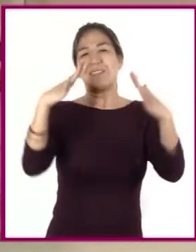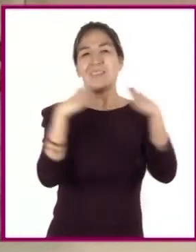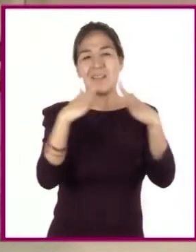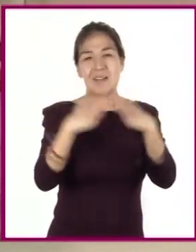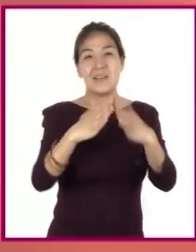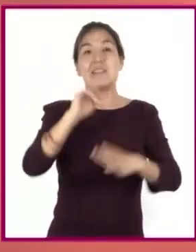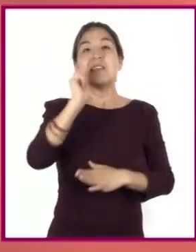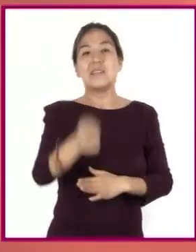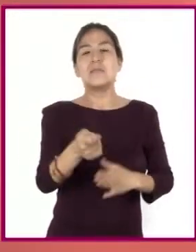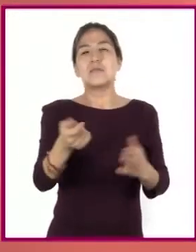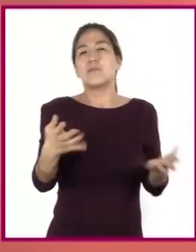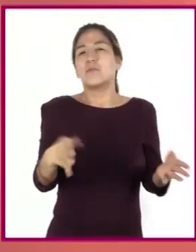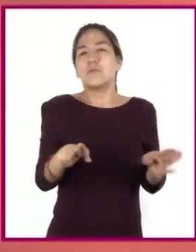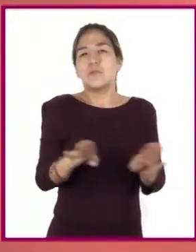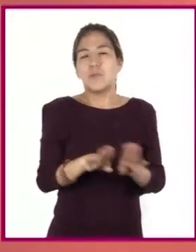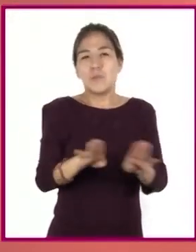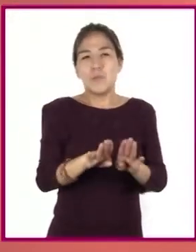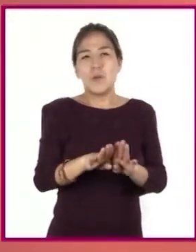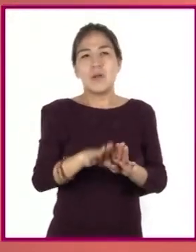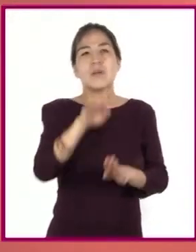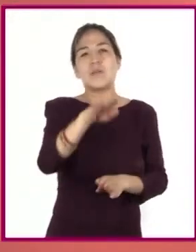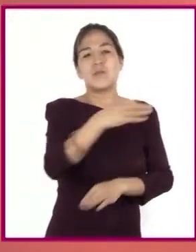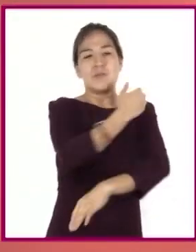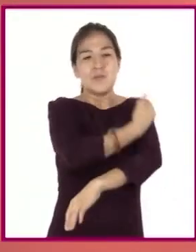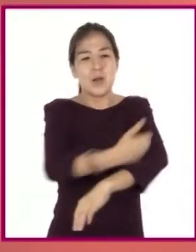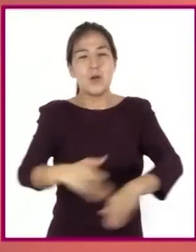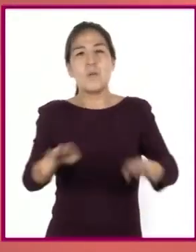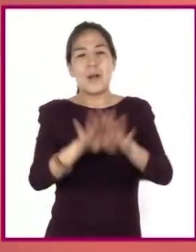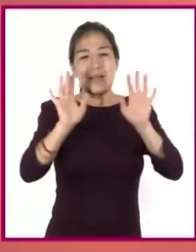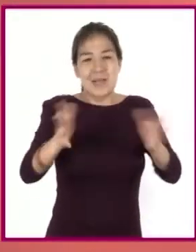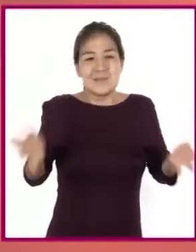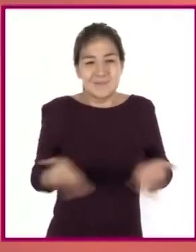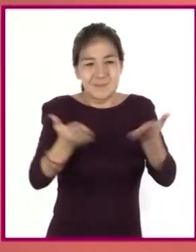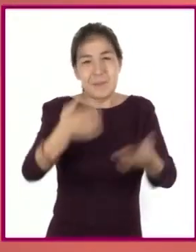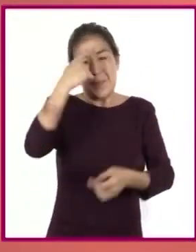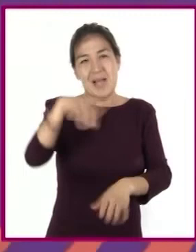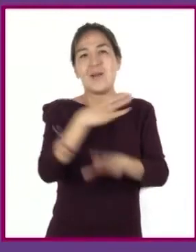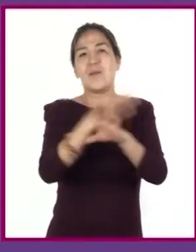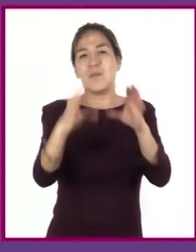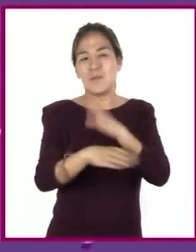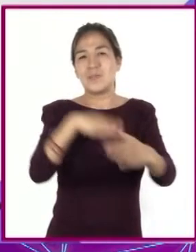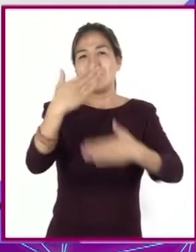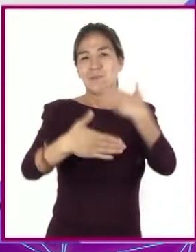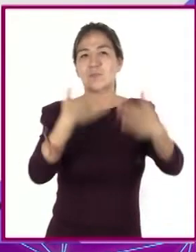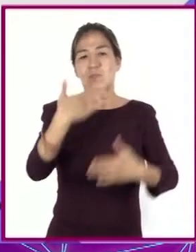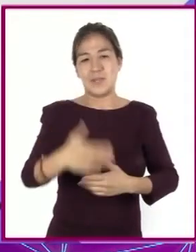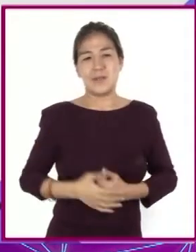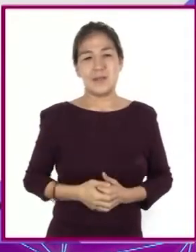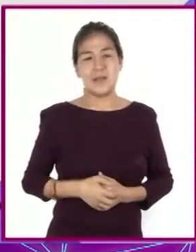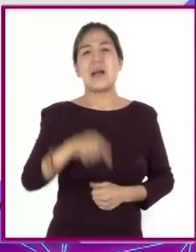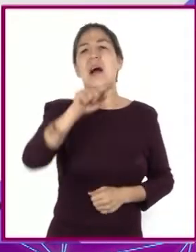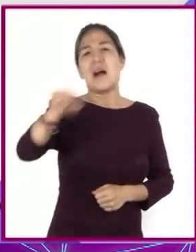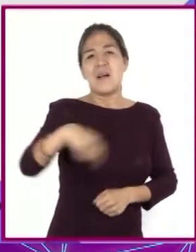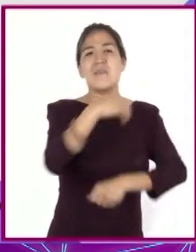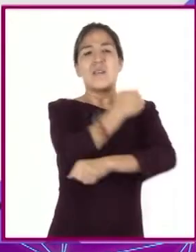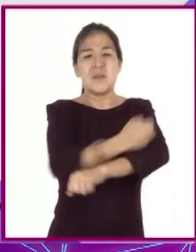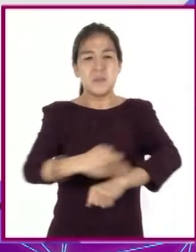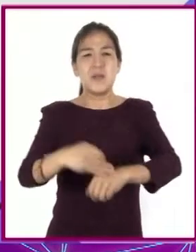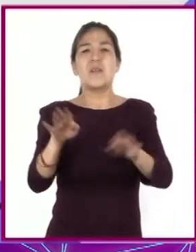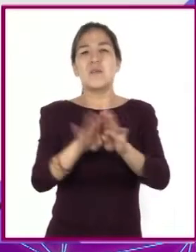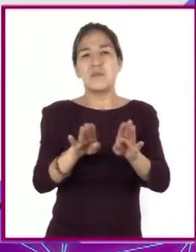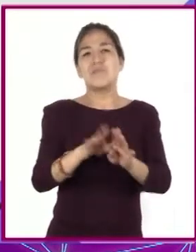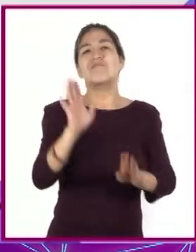a veces el centro de la familia que puede empezar a tomar acciones. Muchas familias han tenido durante mucho tiempo pues malos